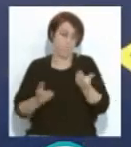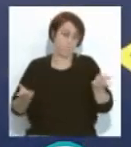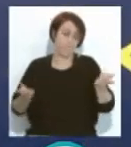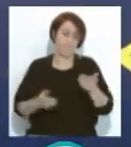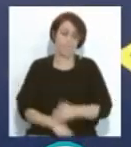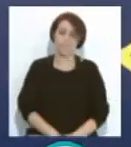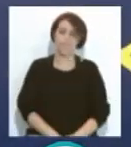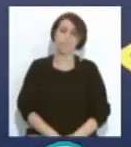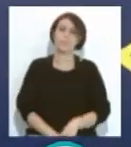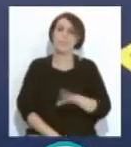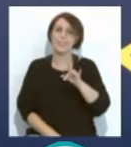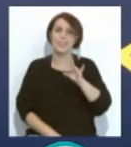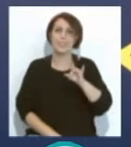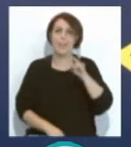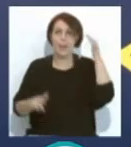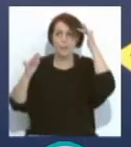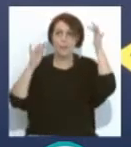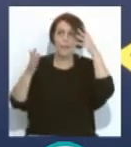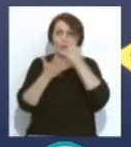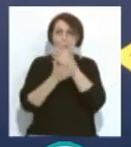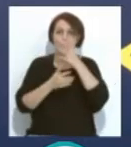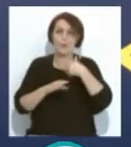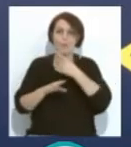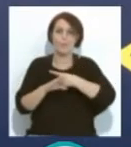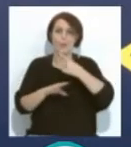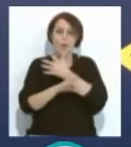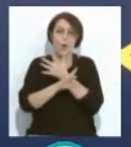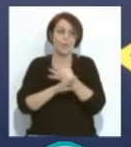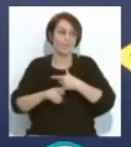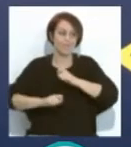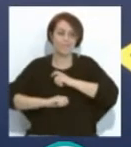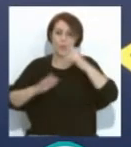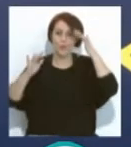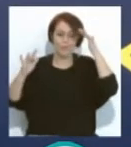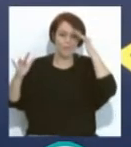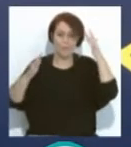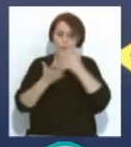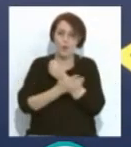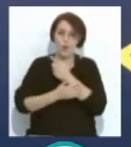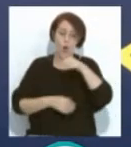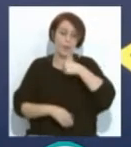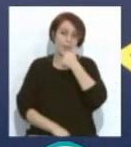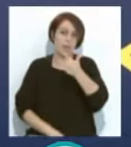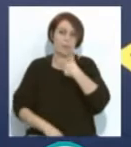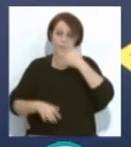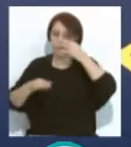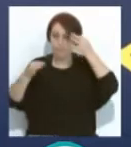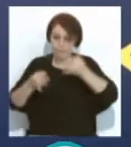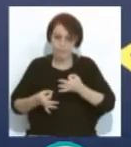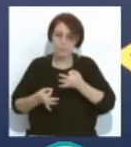verdad que te ilusiona todo, la verdad, porque estás jugando en primera y es como que te ilusiona todo, pero ya es, como dije hoy, es una realidad